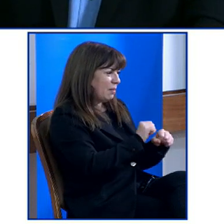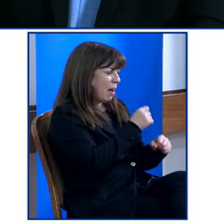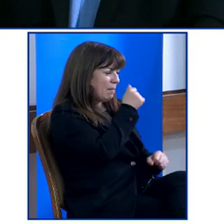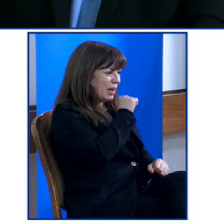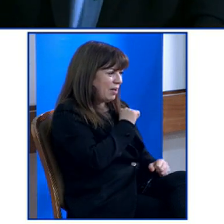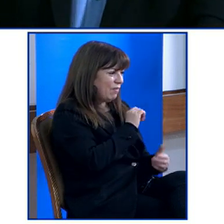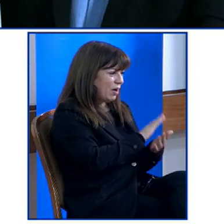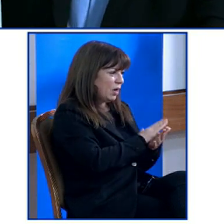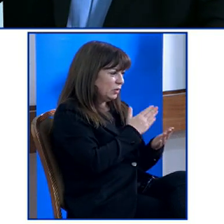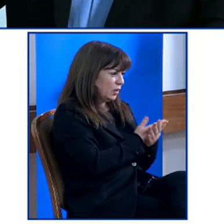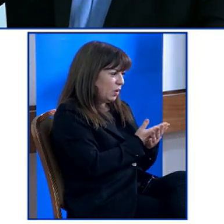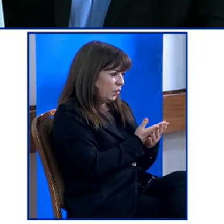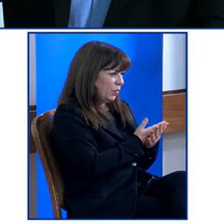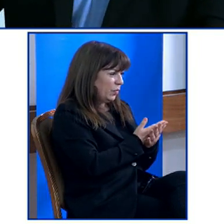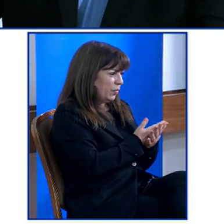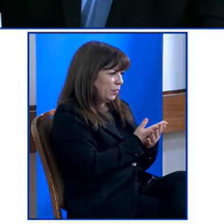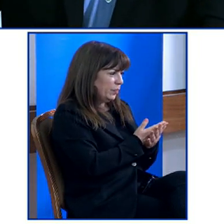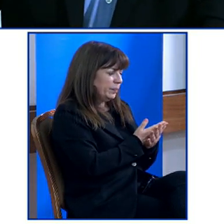Sin embargo,